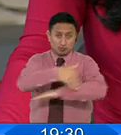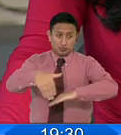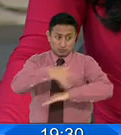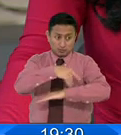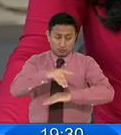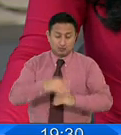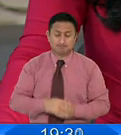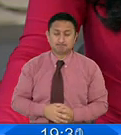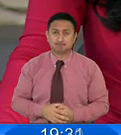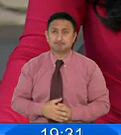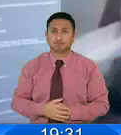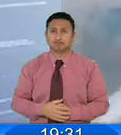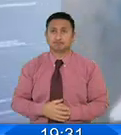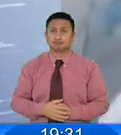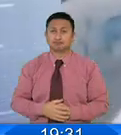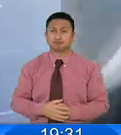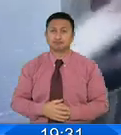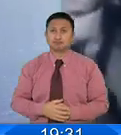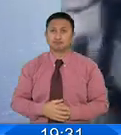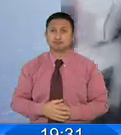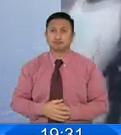porteña.